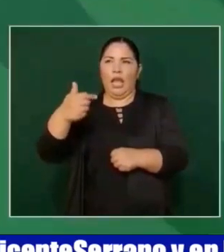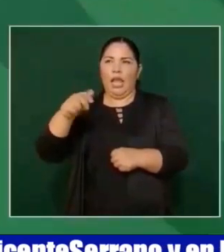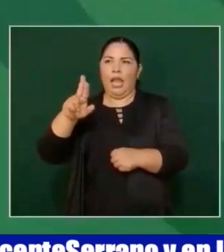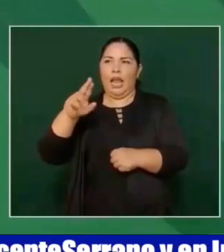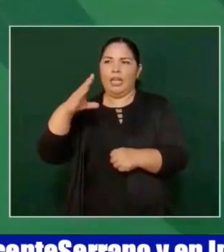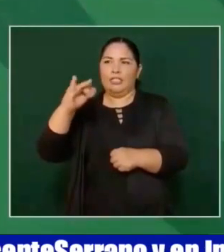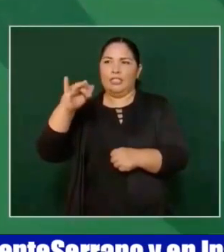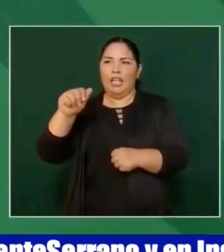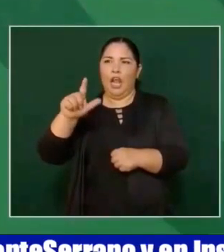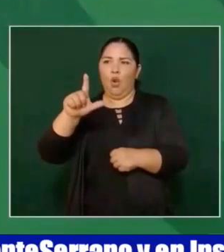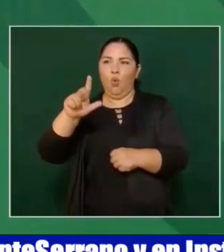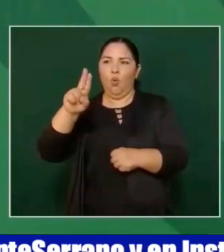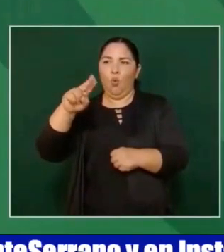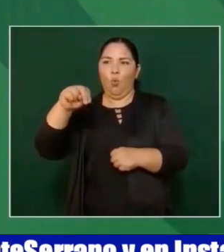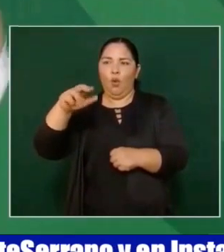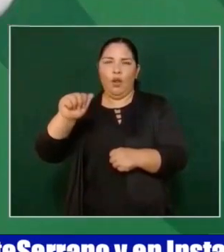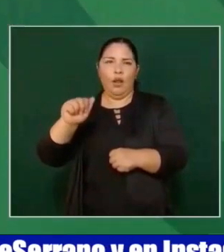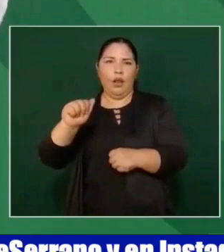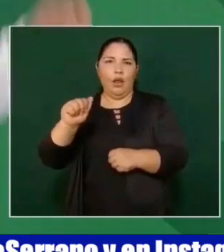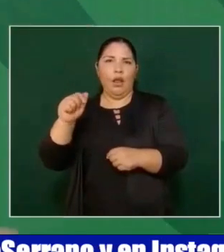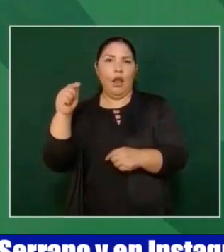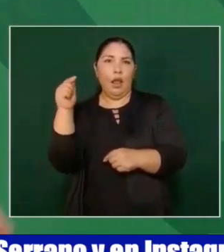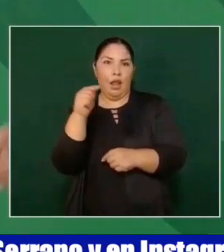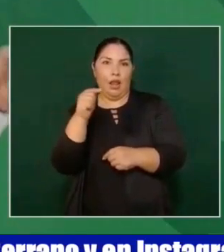Entonces,